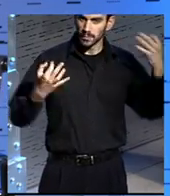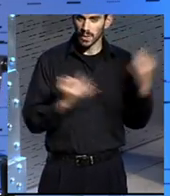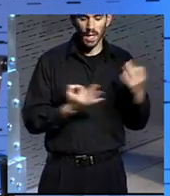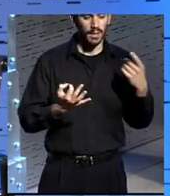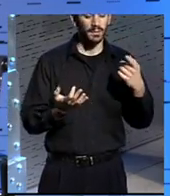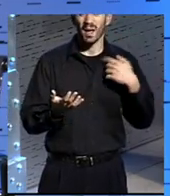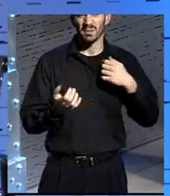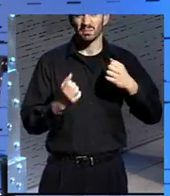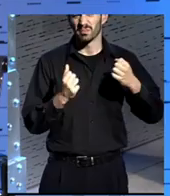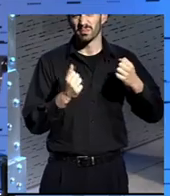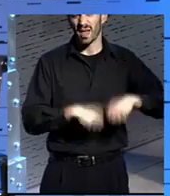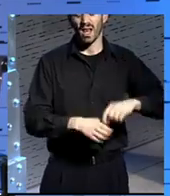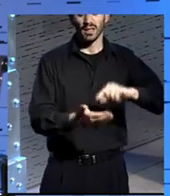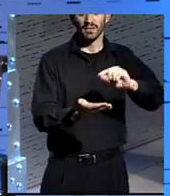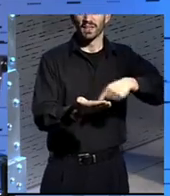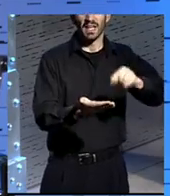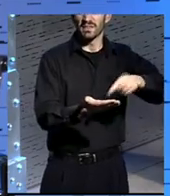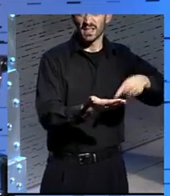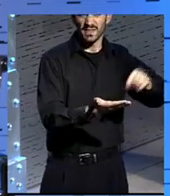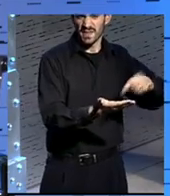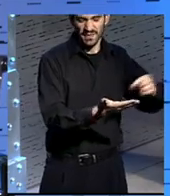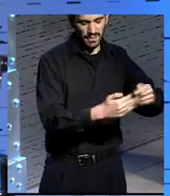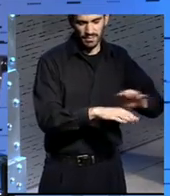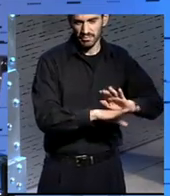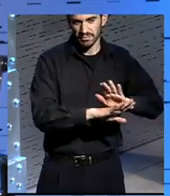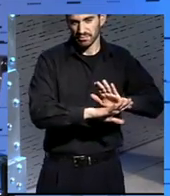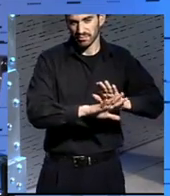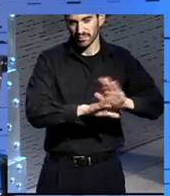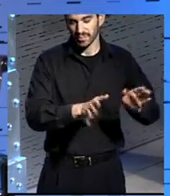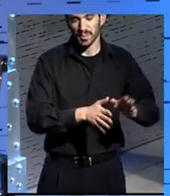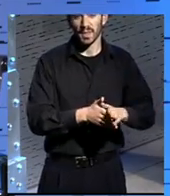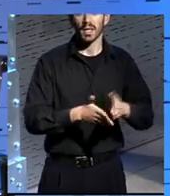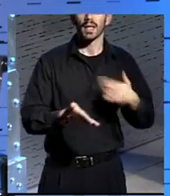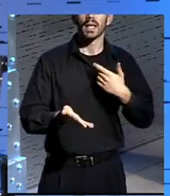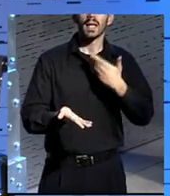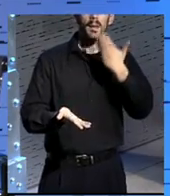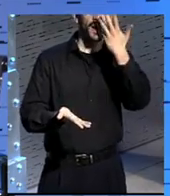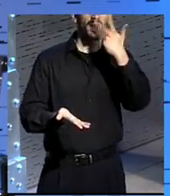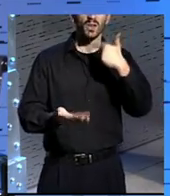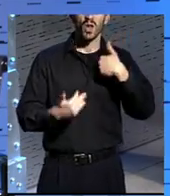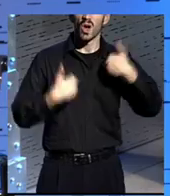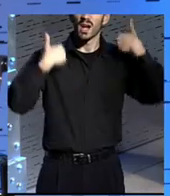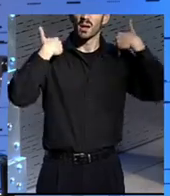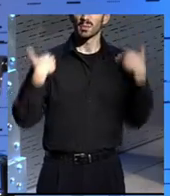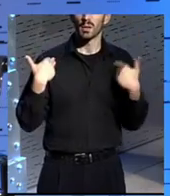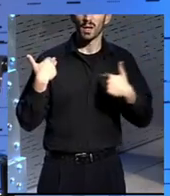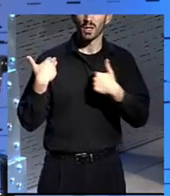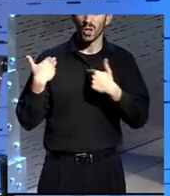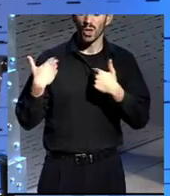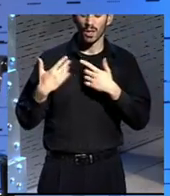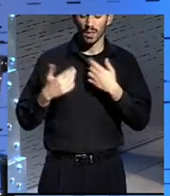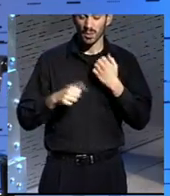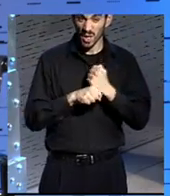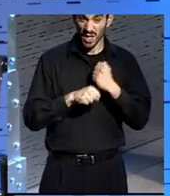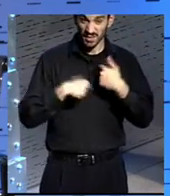todos los papeles MiFID estos, que es una palabreja del demonio, y prefiere no asumir la responsabilidad de la tarea,